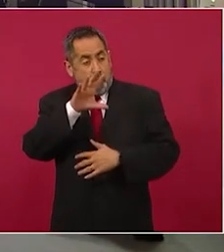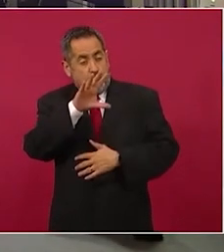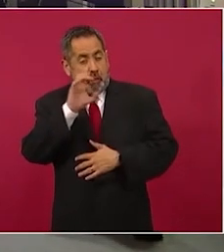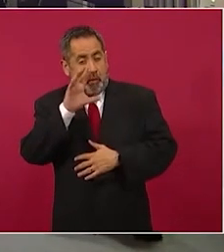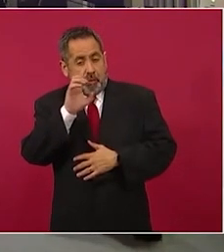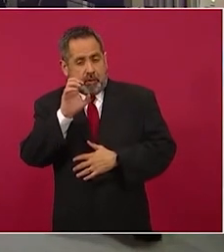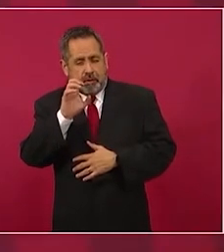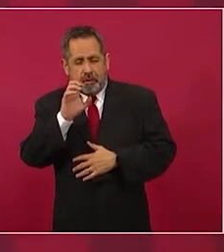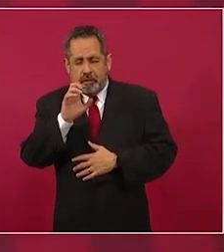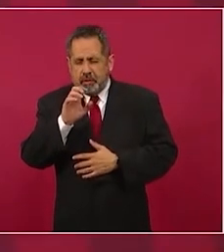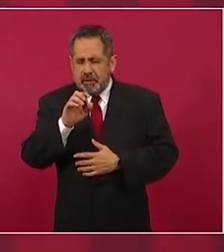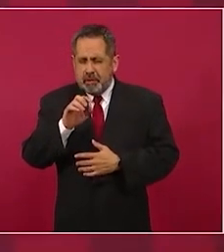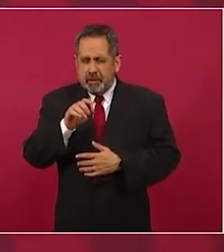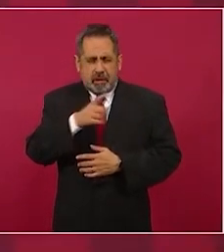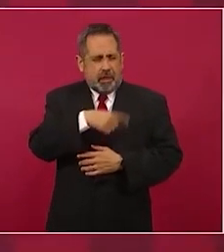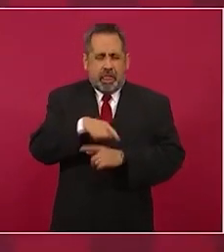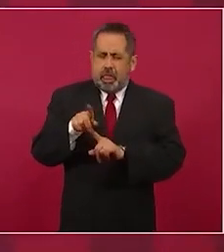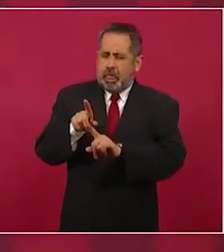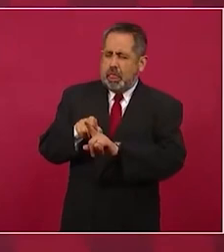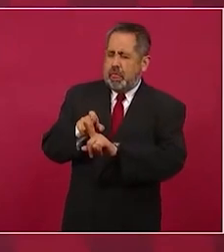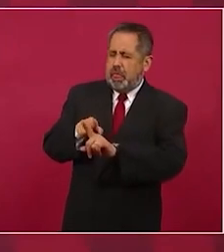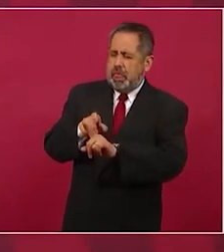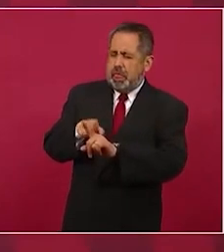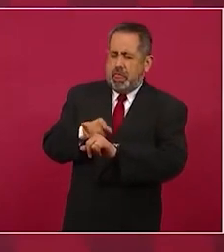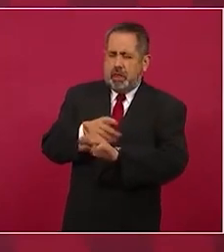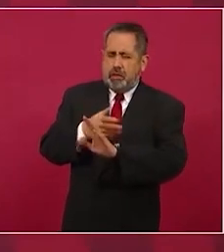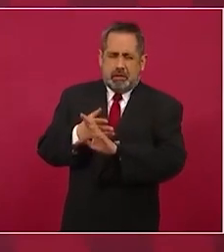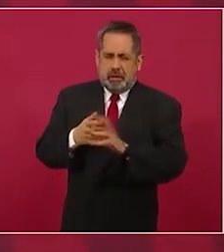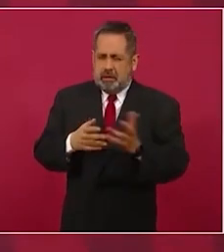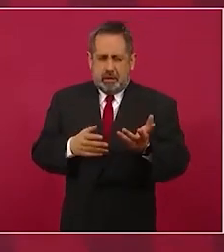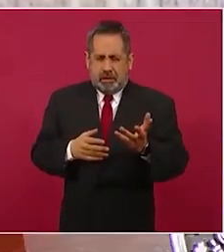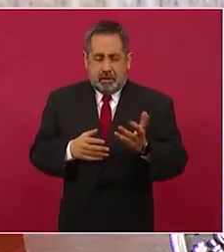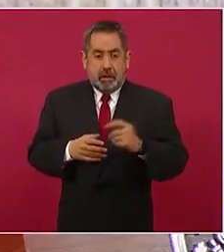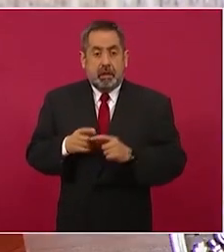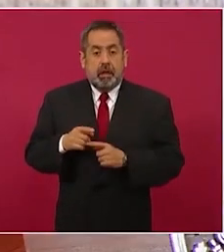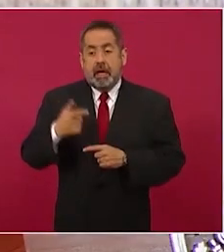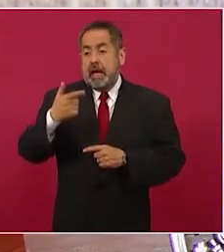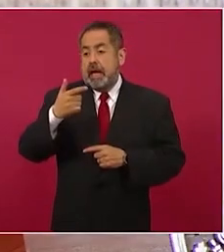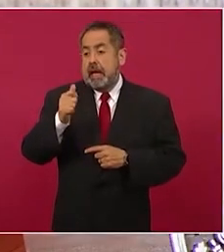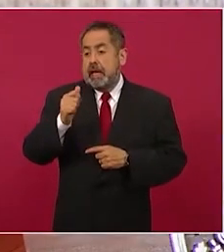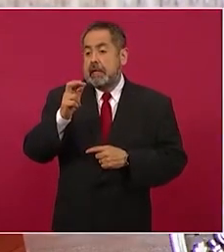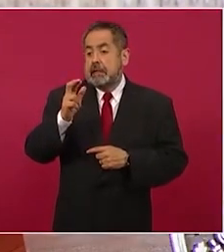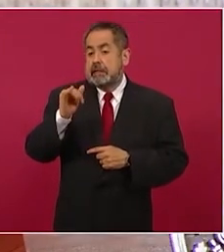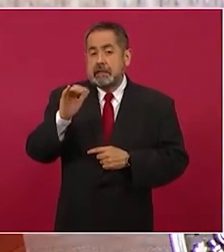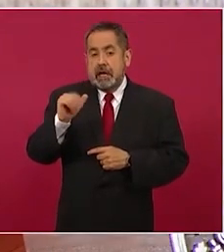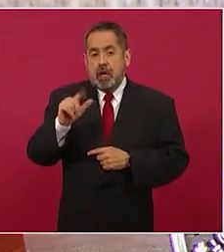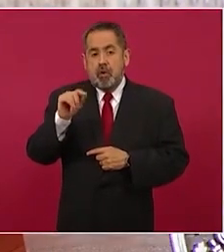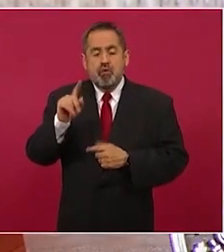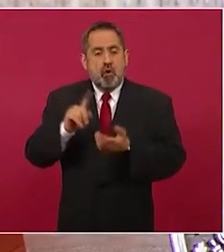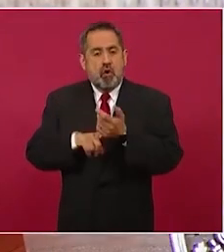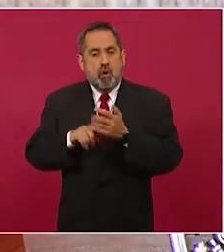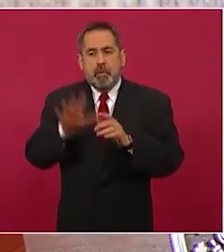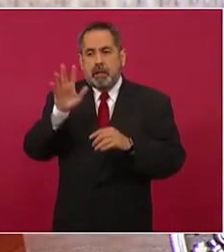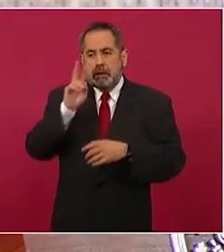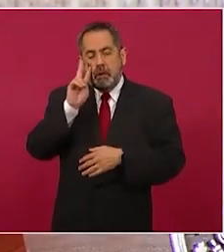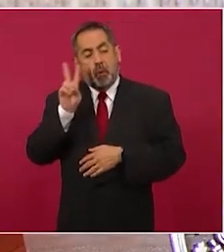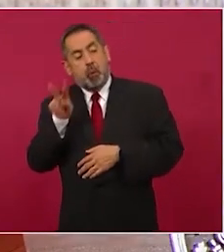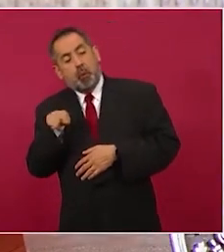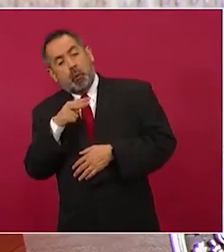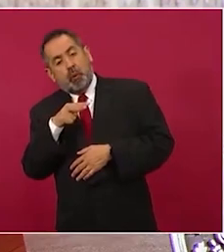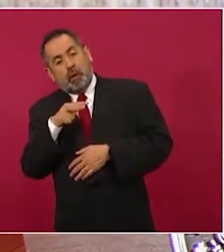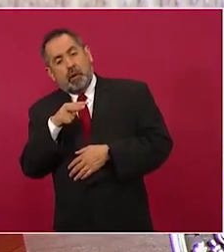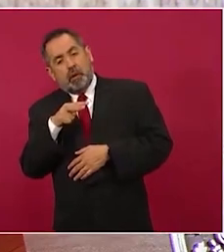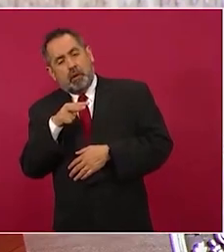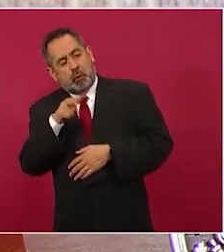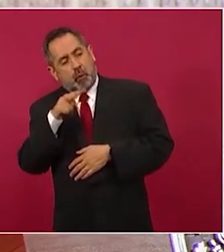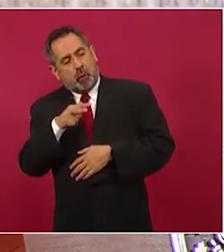una gracia, en donde él, García Luna, la está viendo